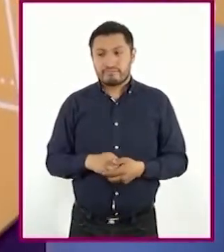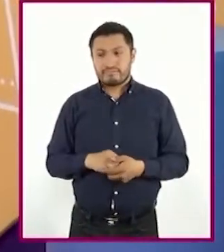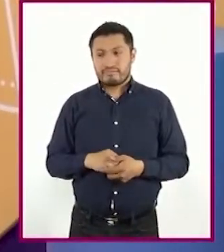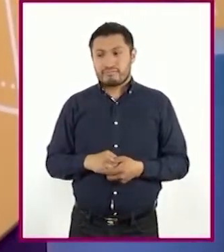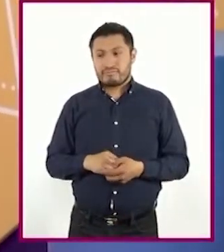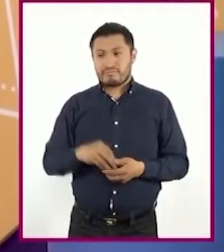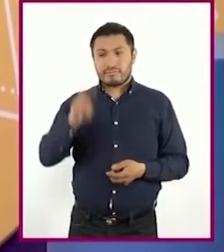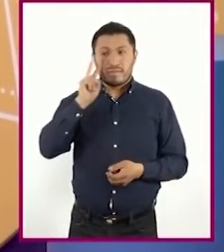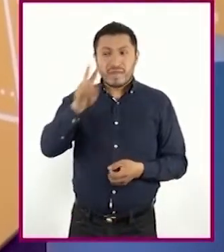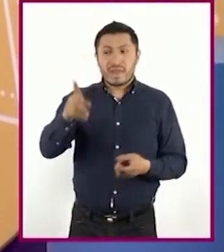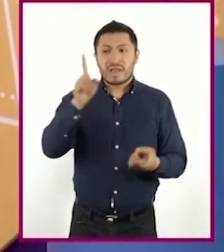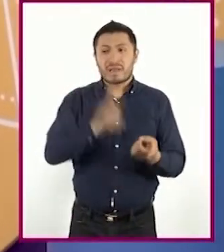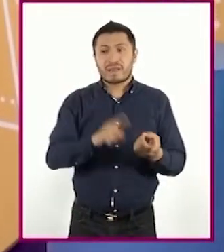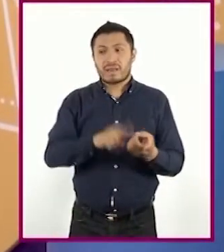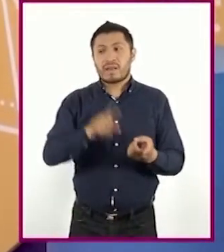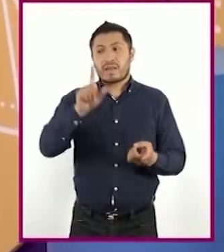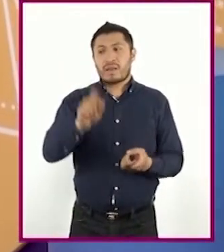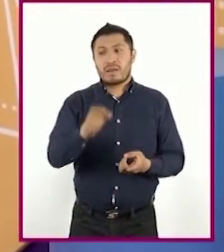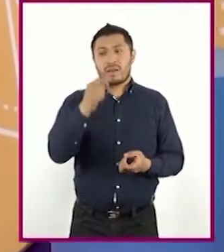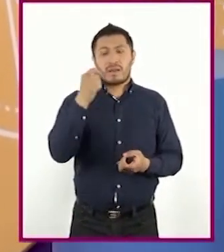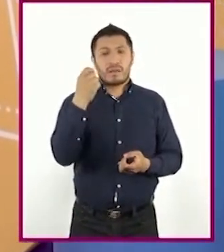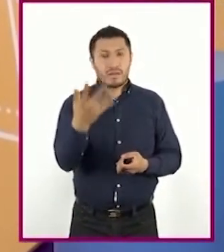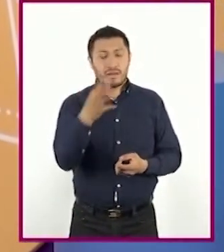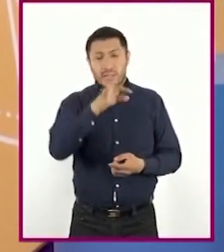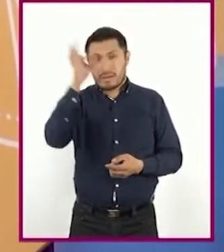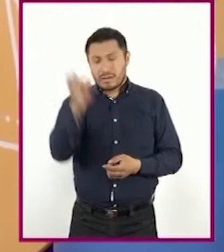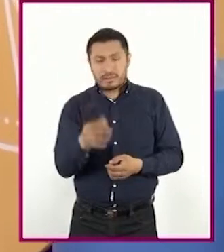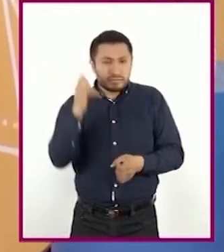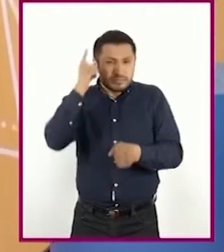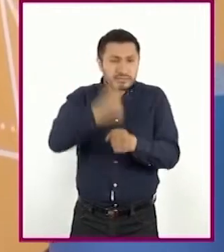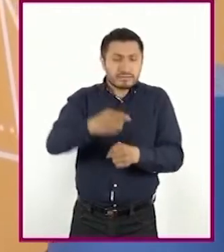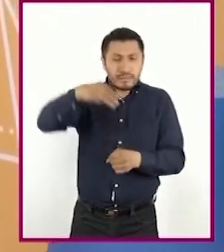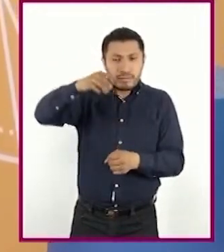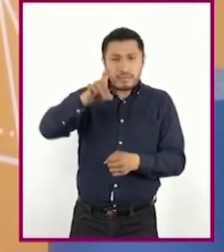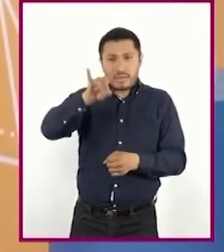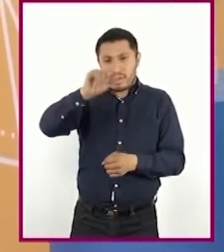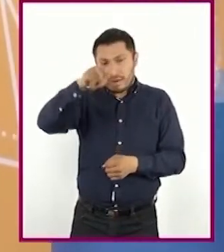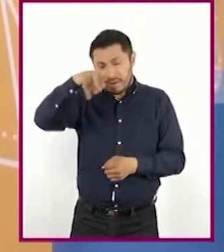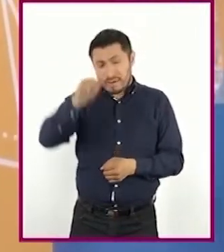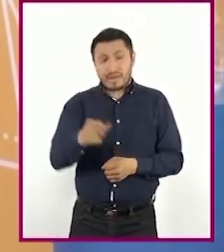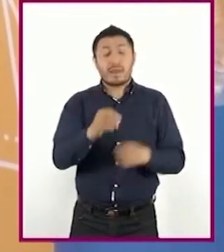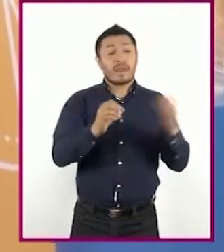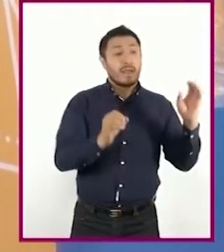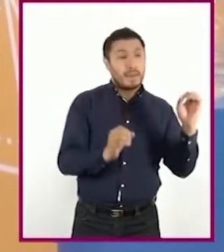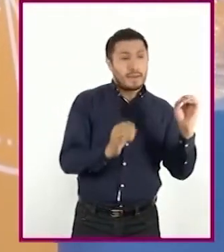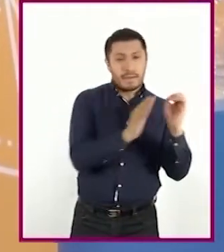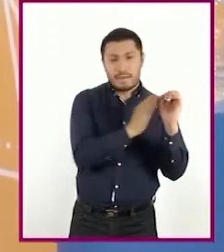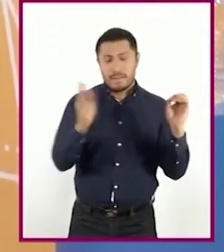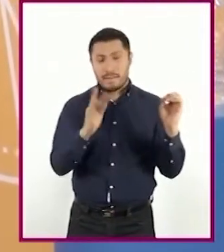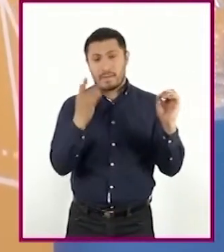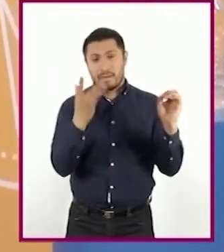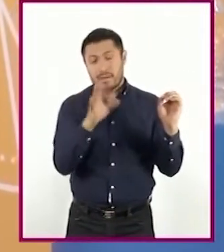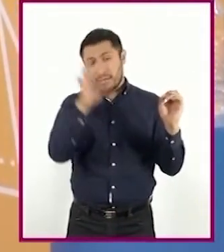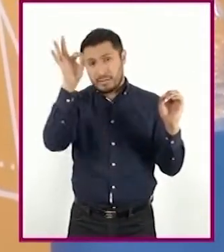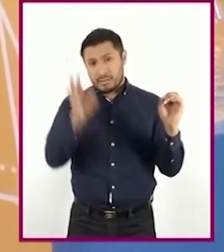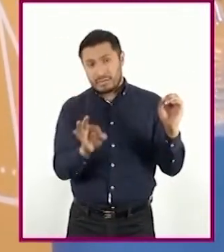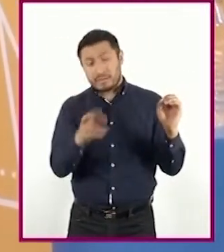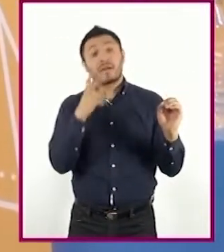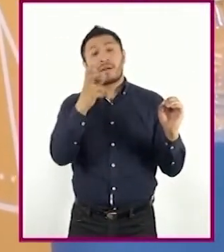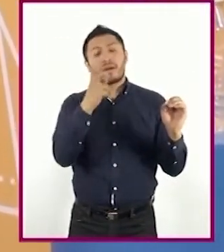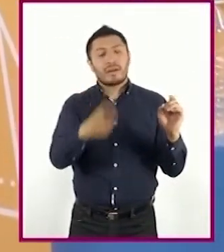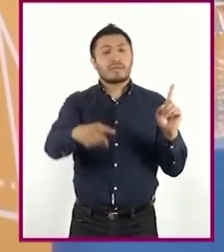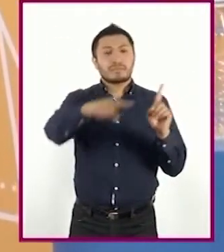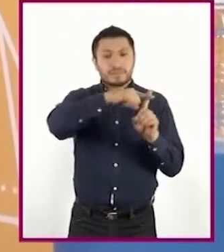dónde se alcanza el 25%, se calcula la mediana del intervalo entre el 0 y el 50%. Esto se